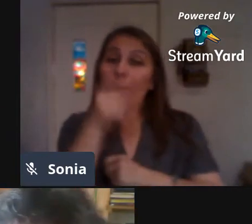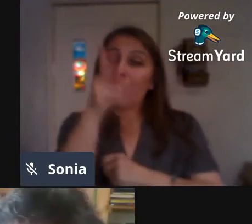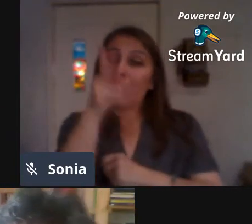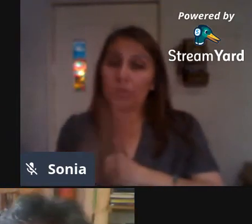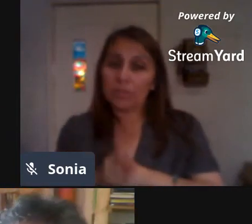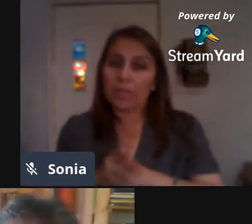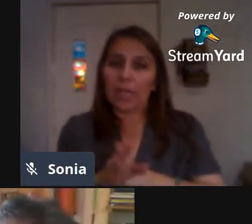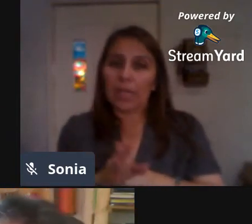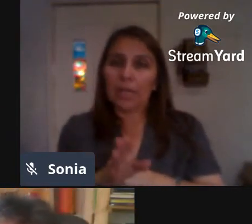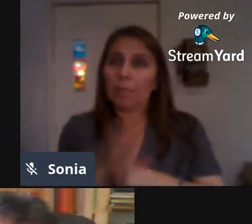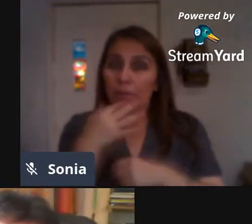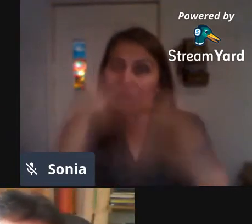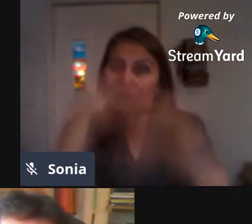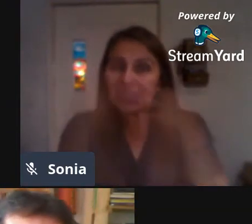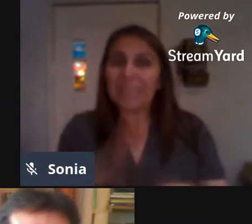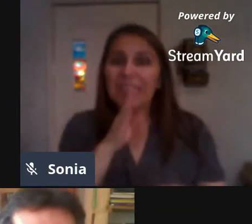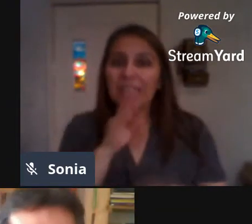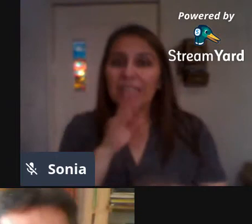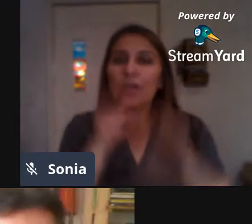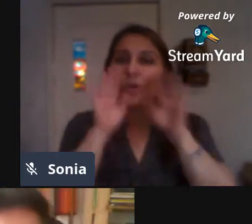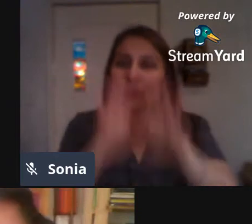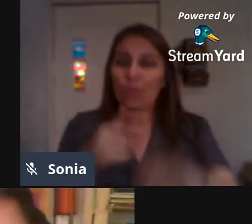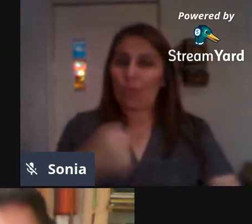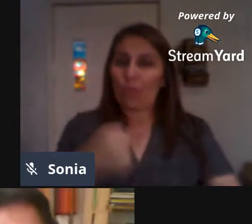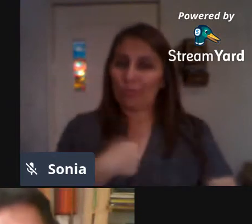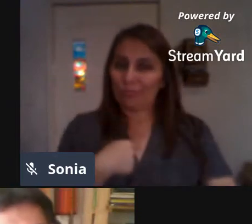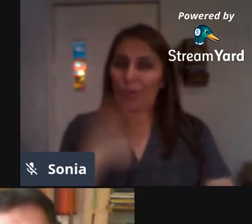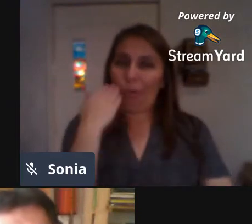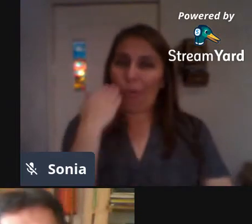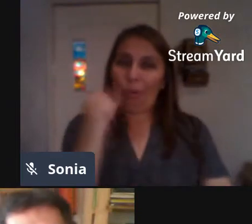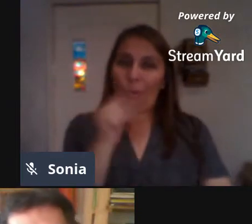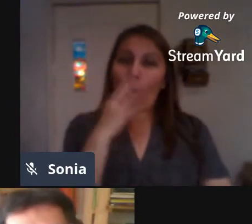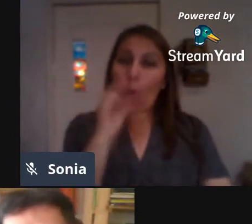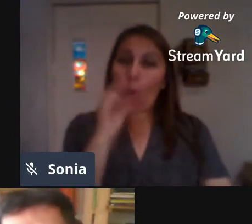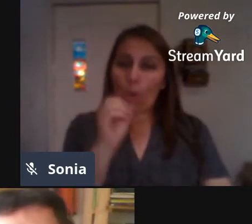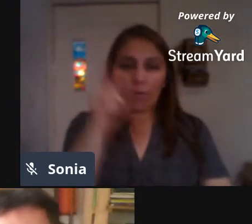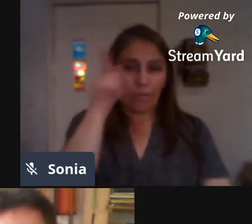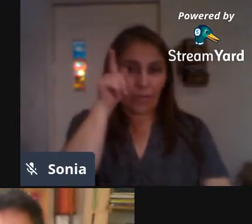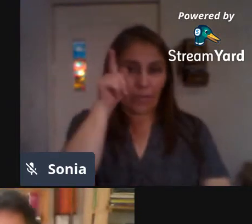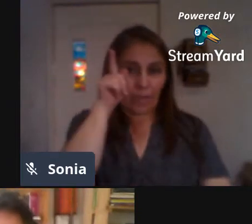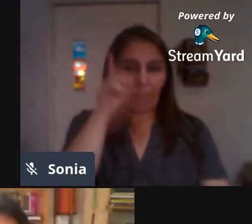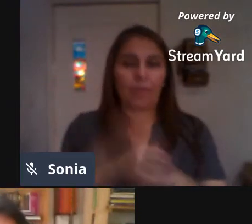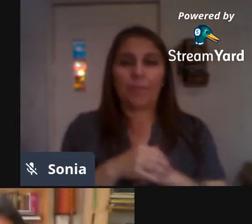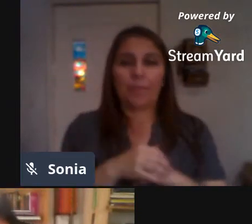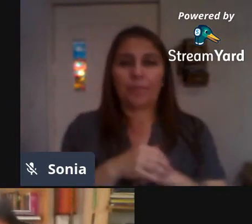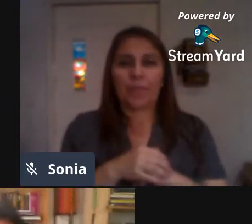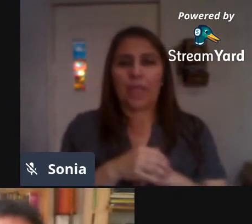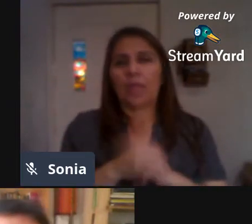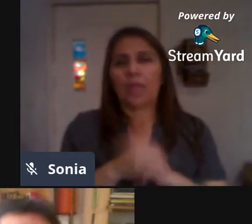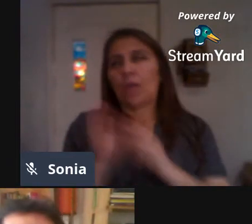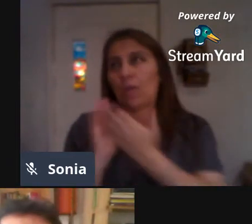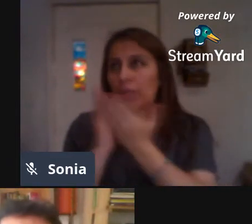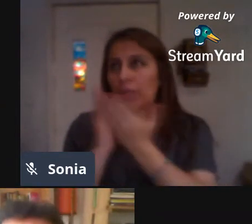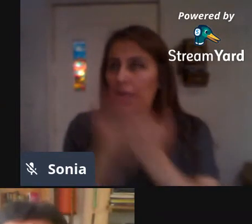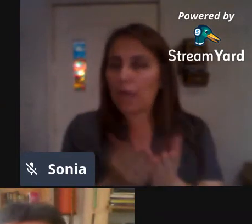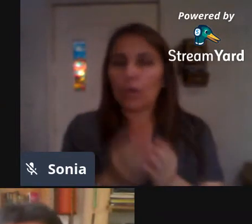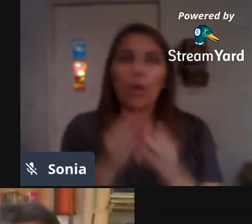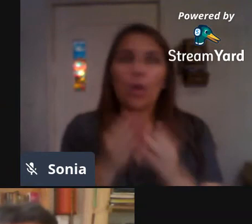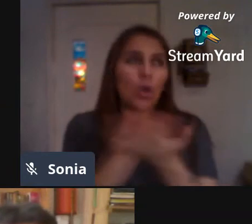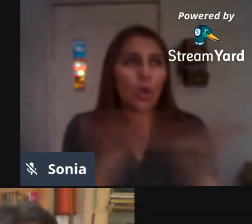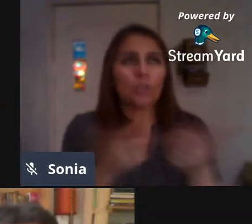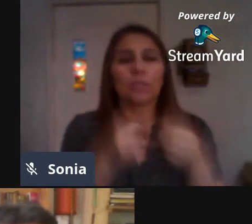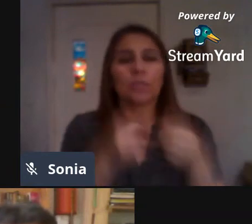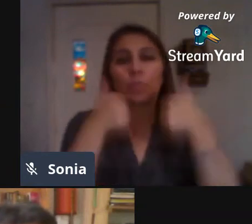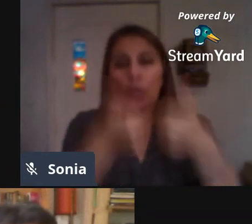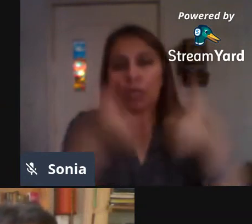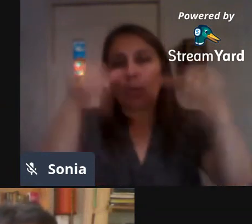tu voz narrativa o sea si en la crítica literaria hay mis cosas y si hablan de lo bueno y de lo malo y efectivamente muchas veces